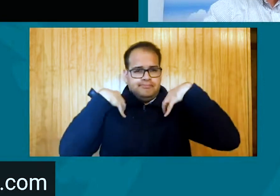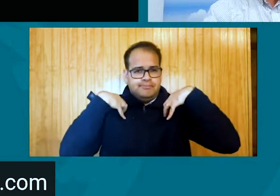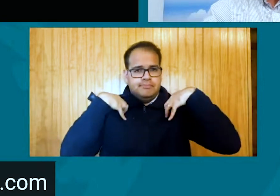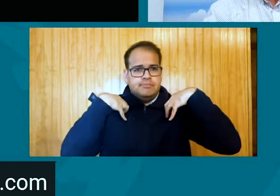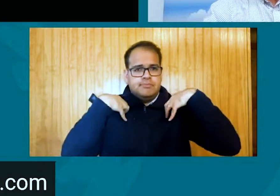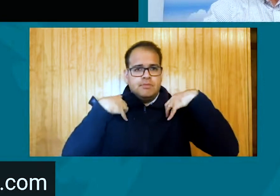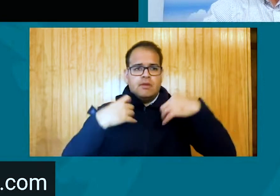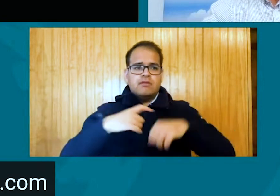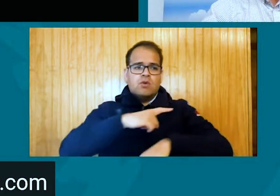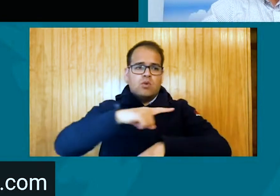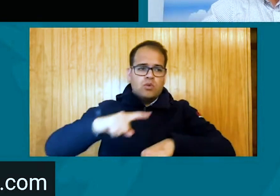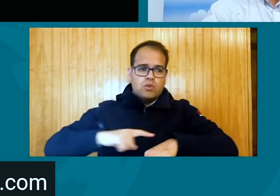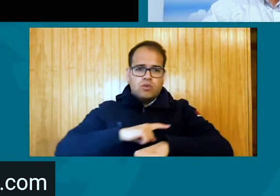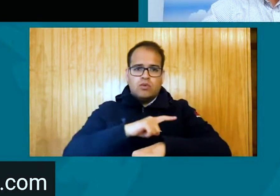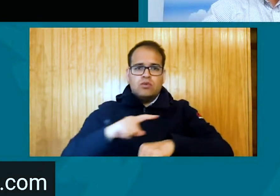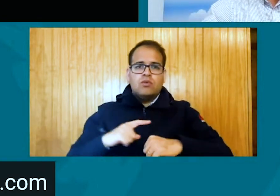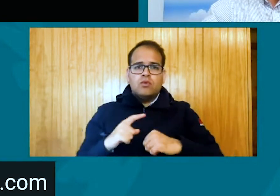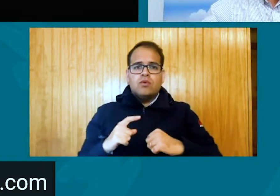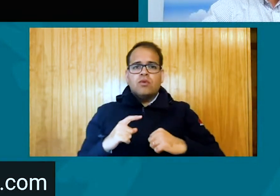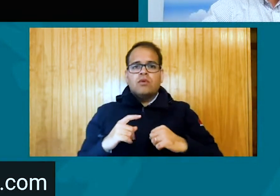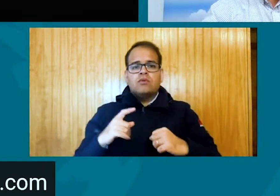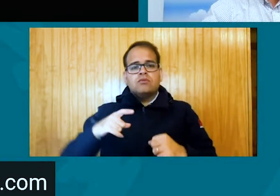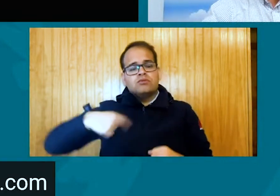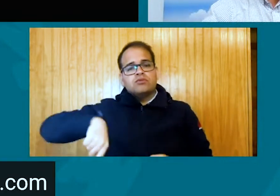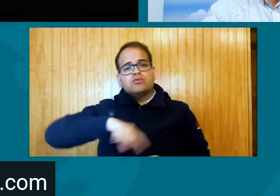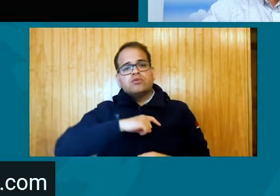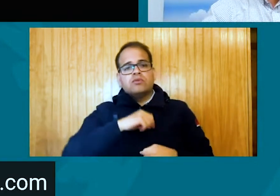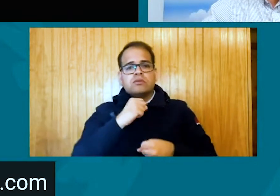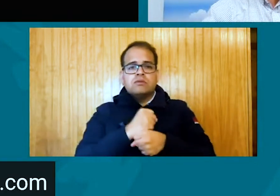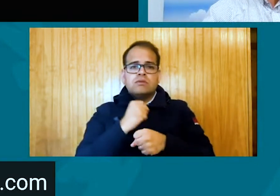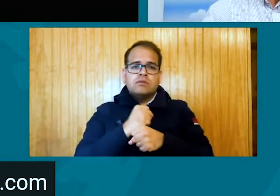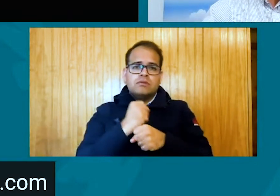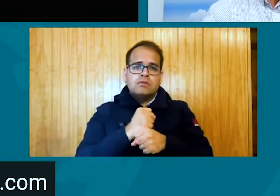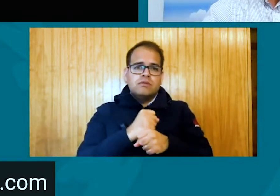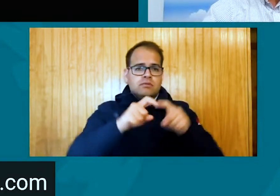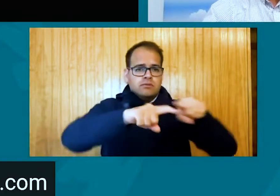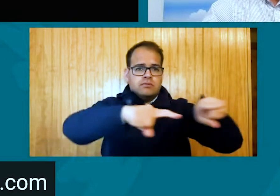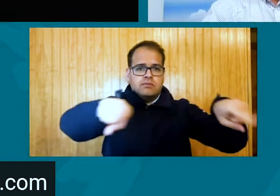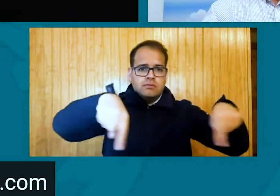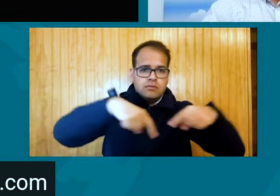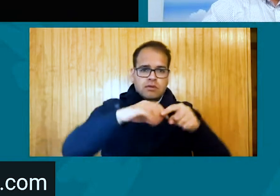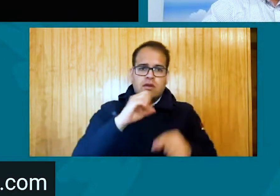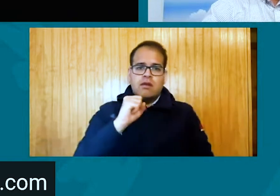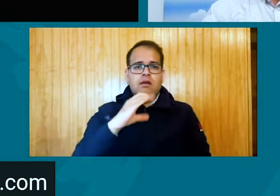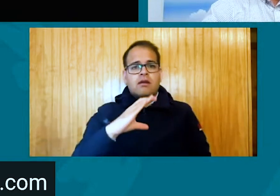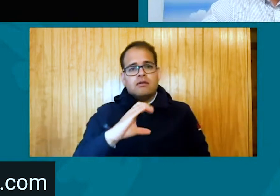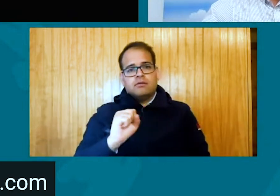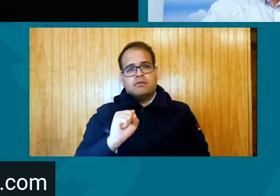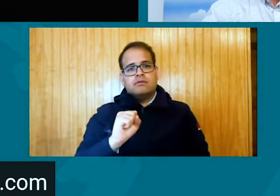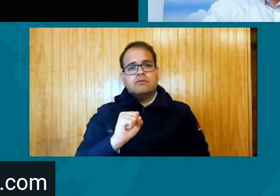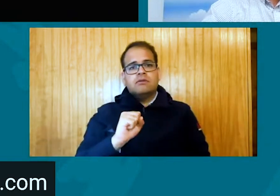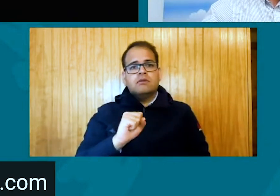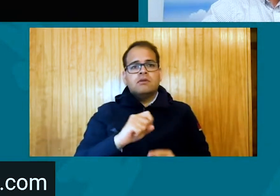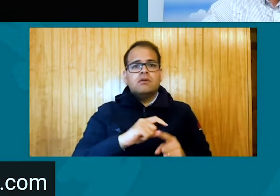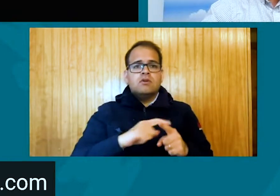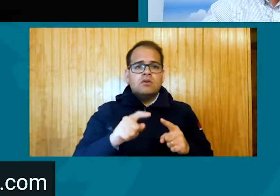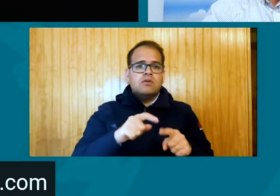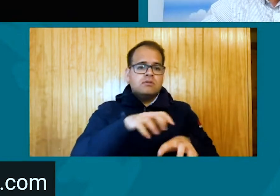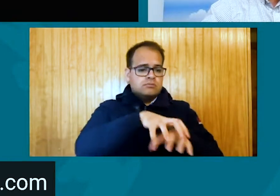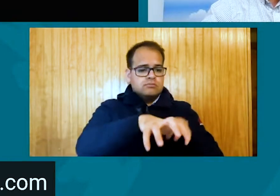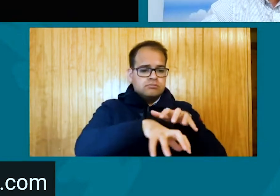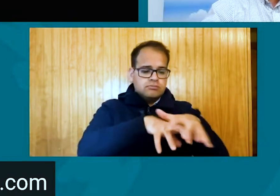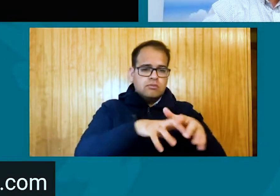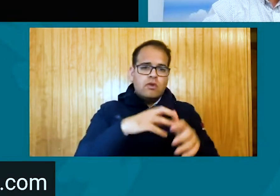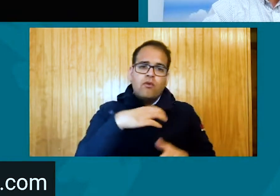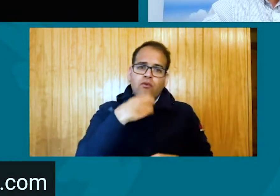por áreas. Nosotros trabajamos un par de áreas que son control de la A, cosechas mecanizadas de frutos secos.